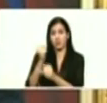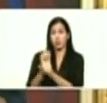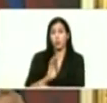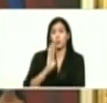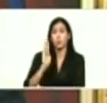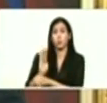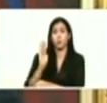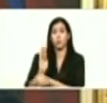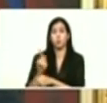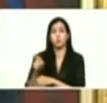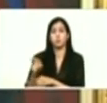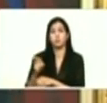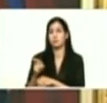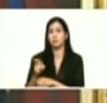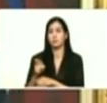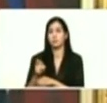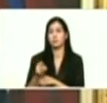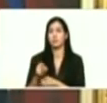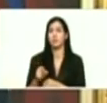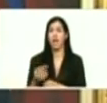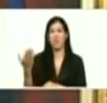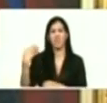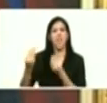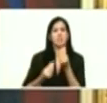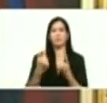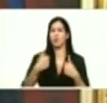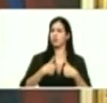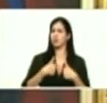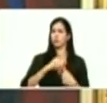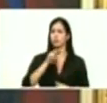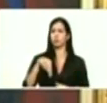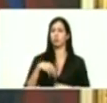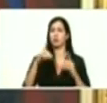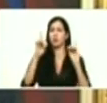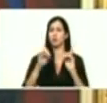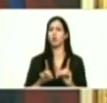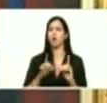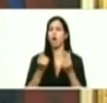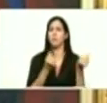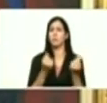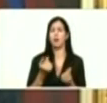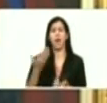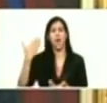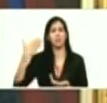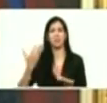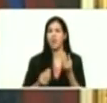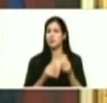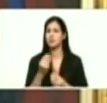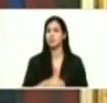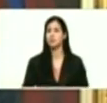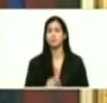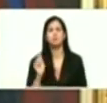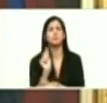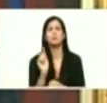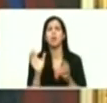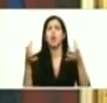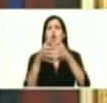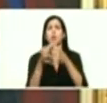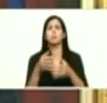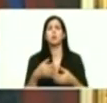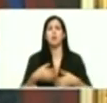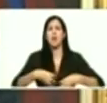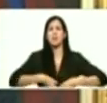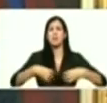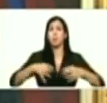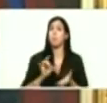en su estabilidad que nos hicieron a nosotros con los paquetes económicos de ustedes burgueses y oligarcas votarnos